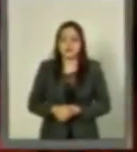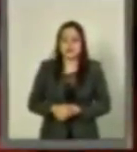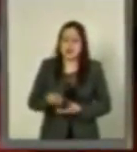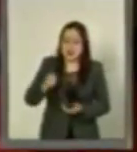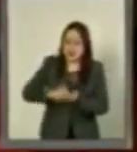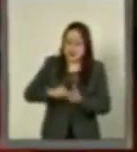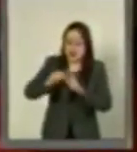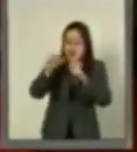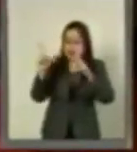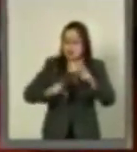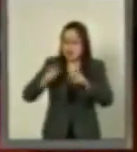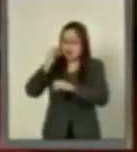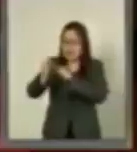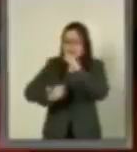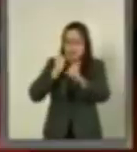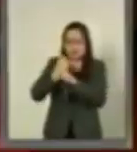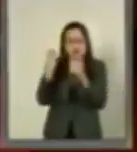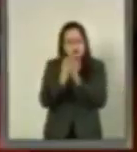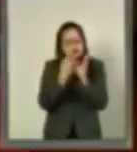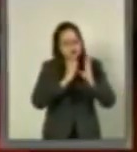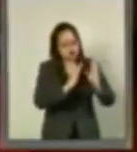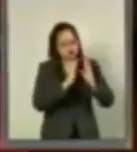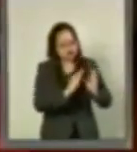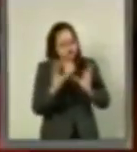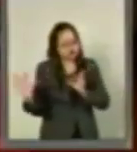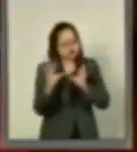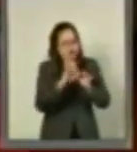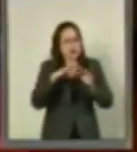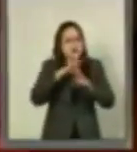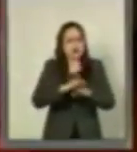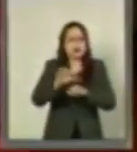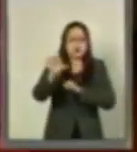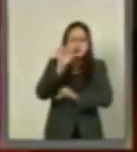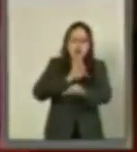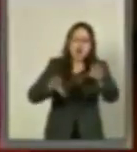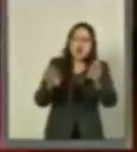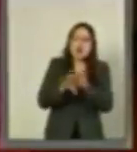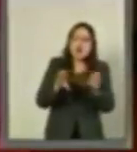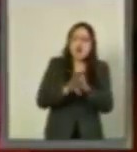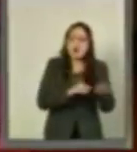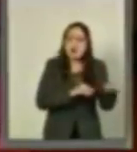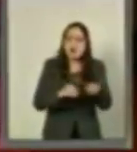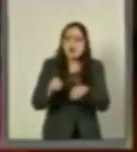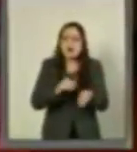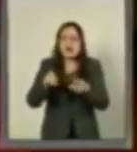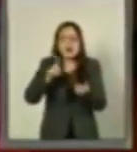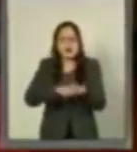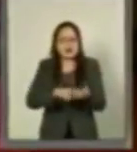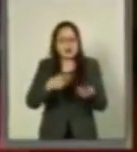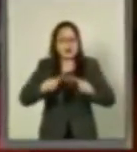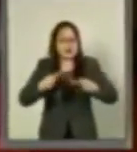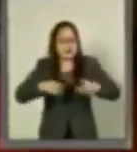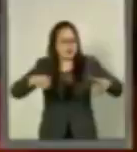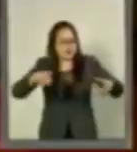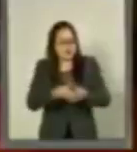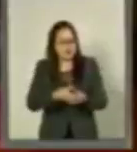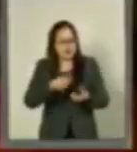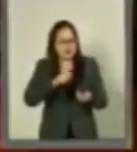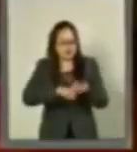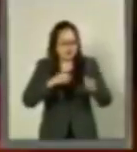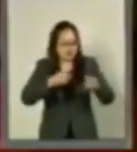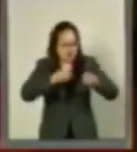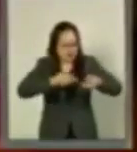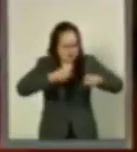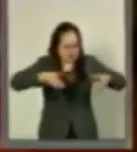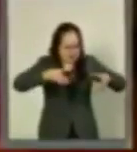capacitación nacional e internacional y limitantes respecto a la remoción, movilidad de los integrantes de estas